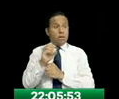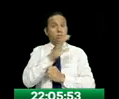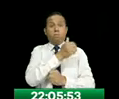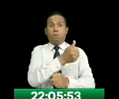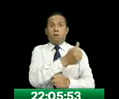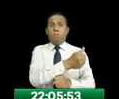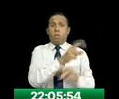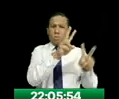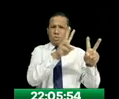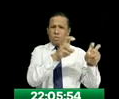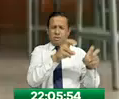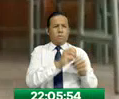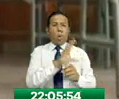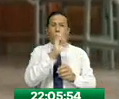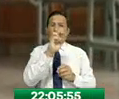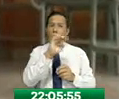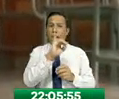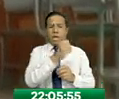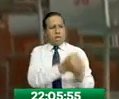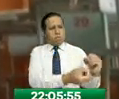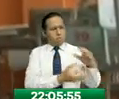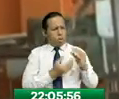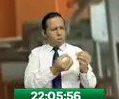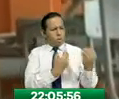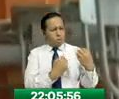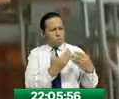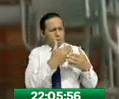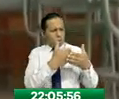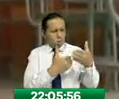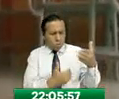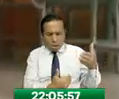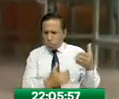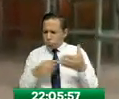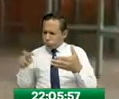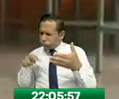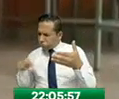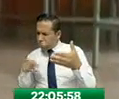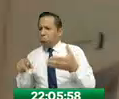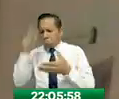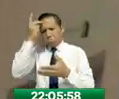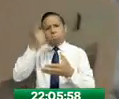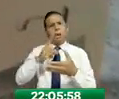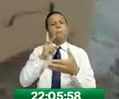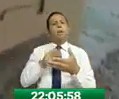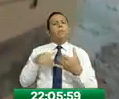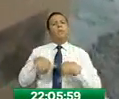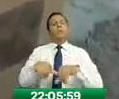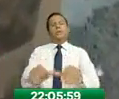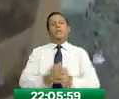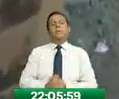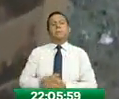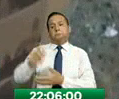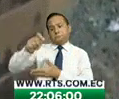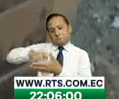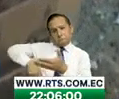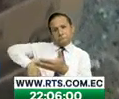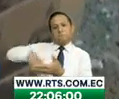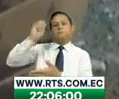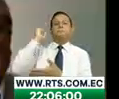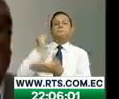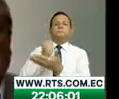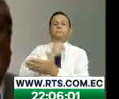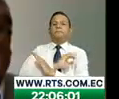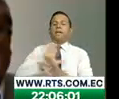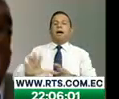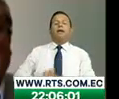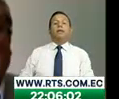de Límites Internos, CONALI. Al no existir reparos en el Pleno del Consejo Nacional Electoral, el informe fue aprobado con 5 votos.